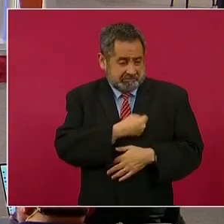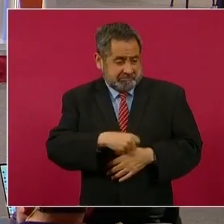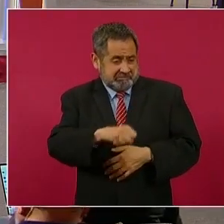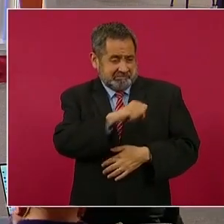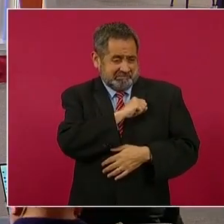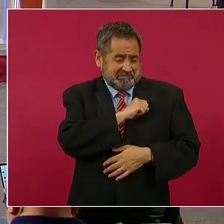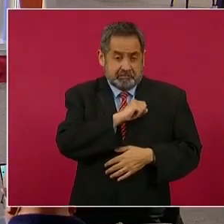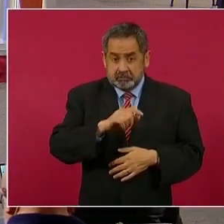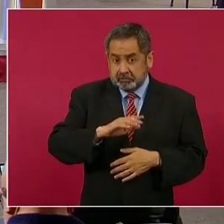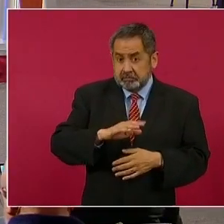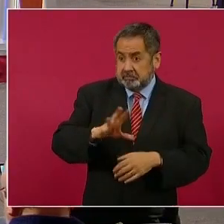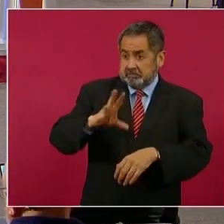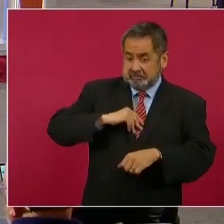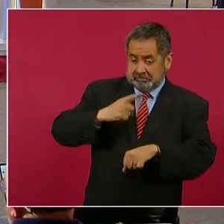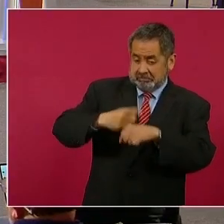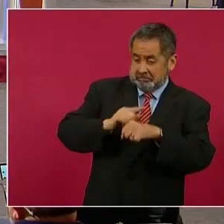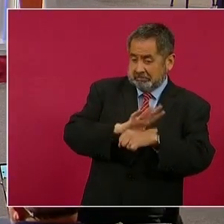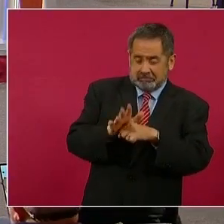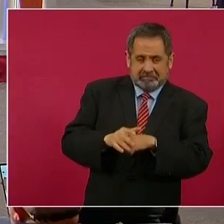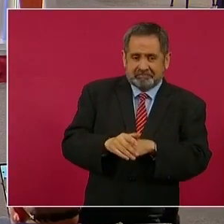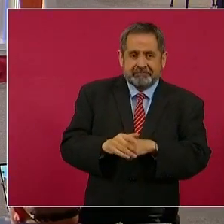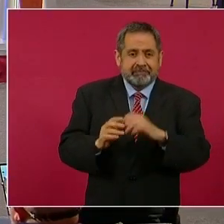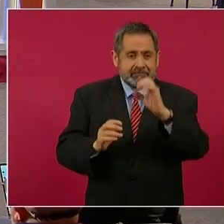dicho el dato,